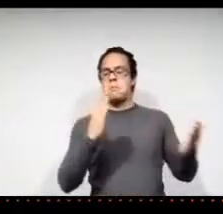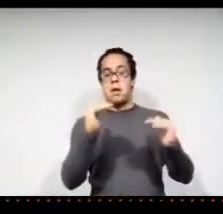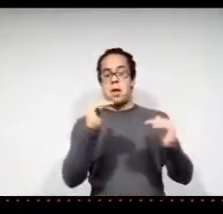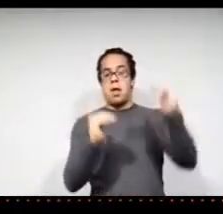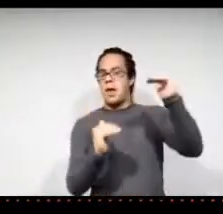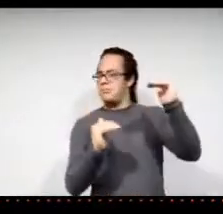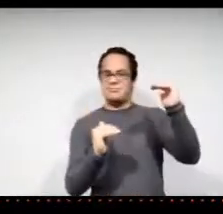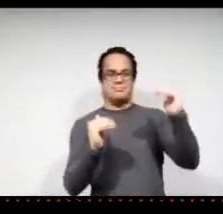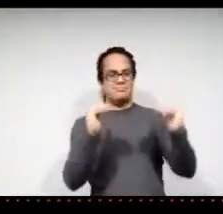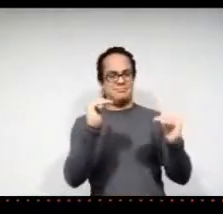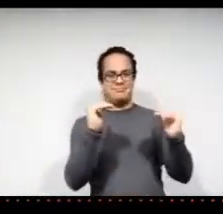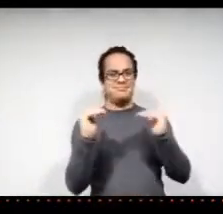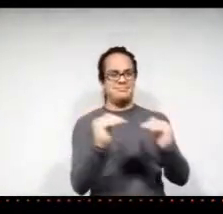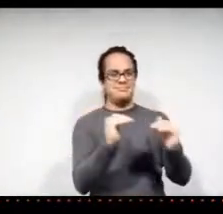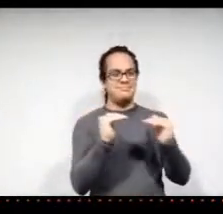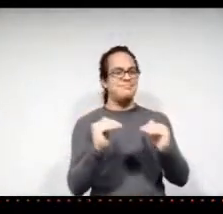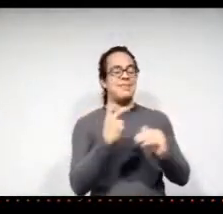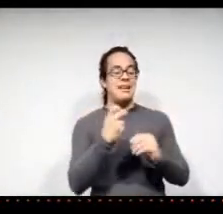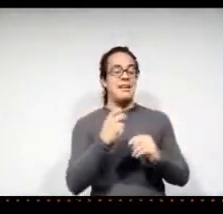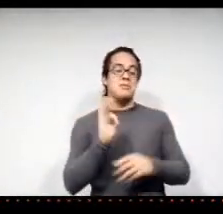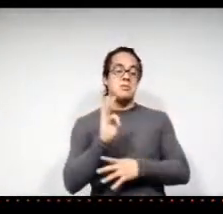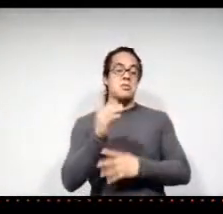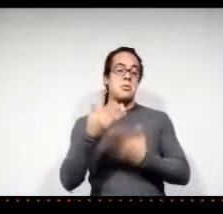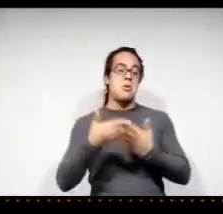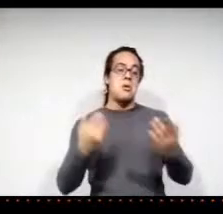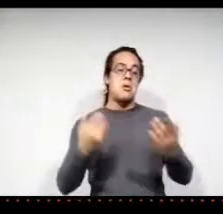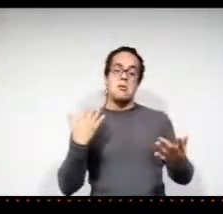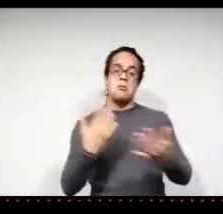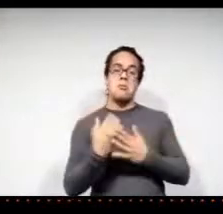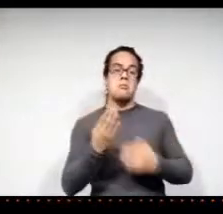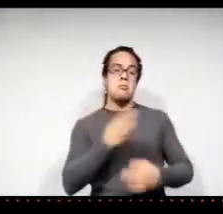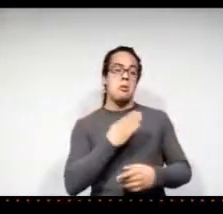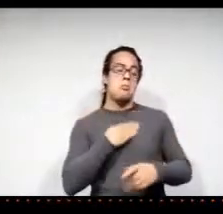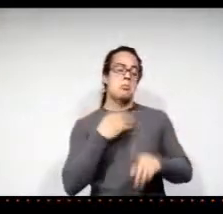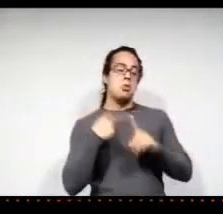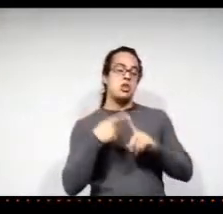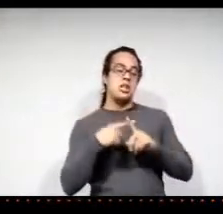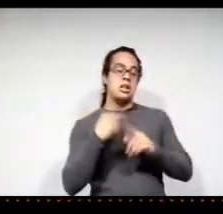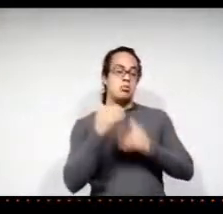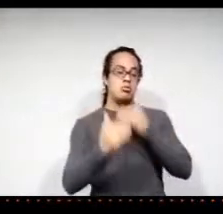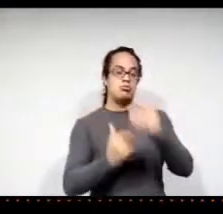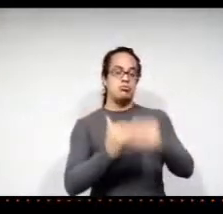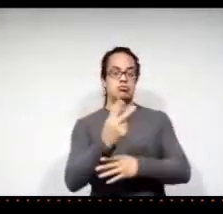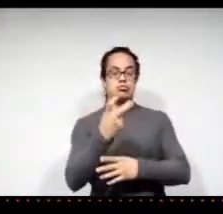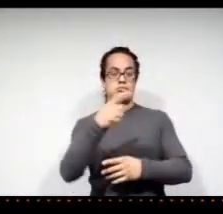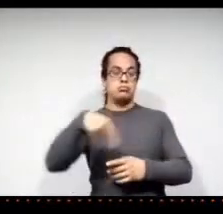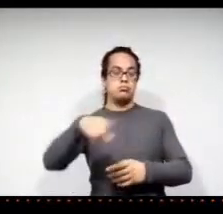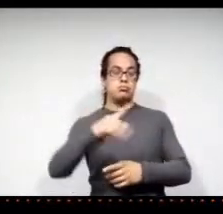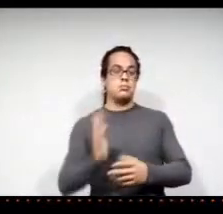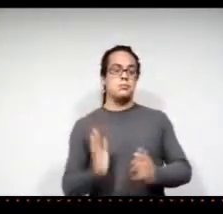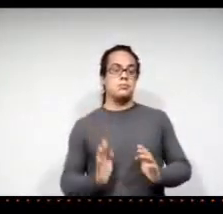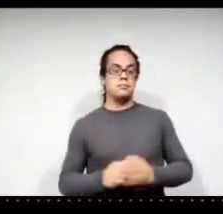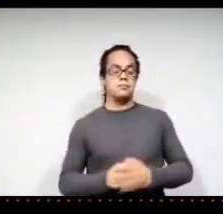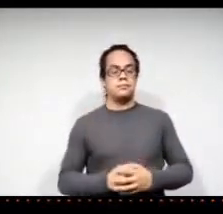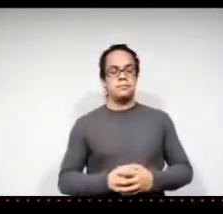es lo que nos ha traído de las cosas buenas o positivas que están saliendo de esta situación.